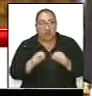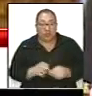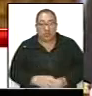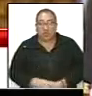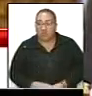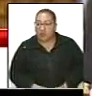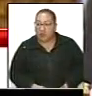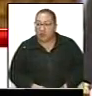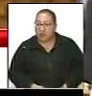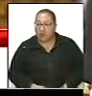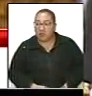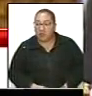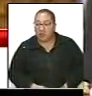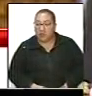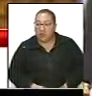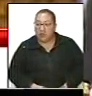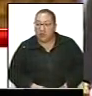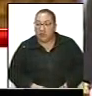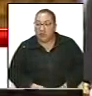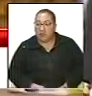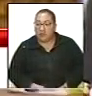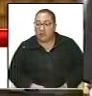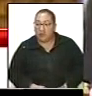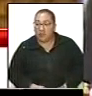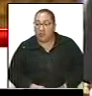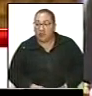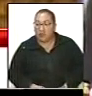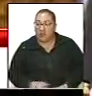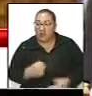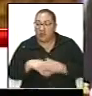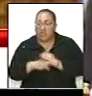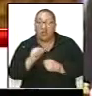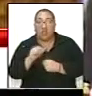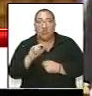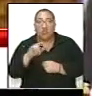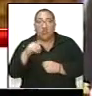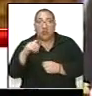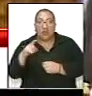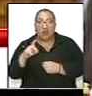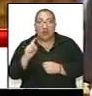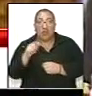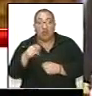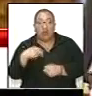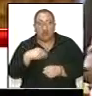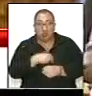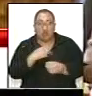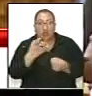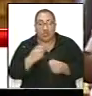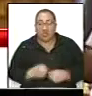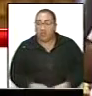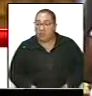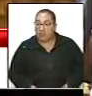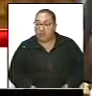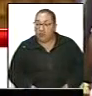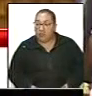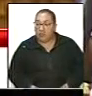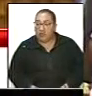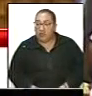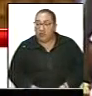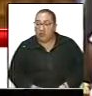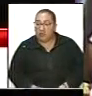los procedimientos de licenciamiento que sigue la SUNEDU, ¿no? Eso es lo que nosotros queríamos